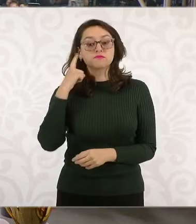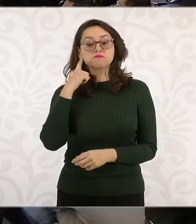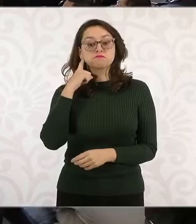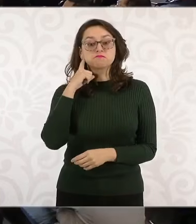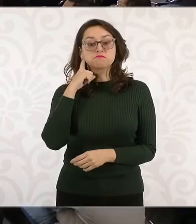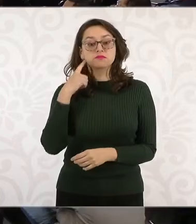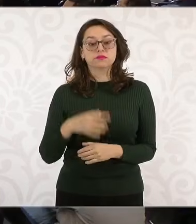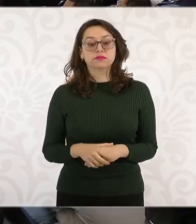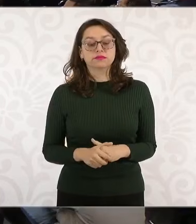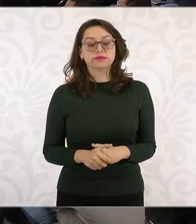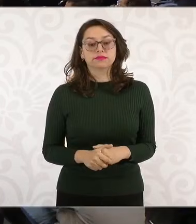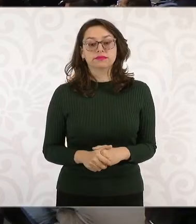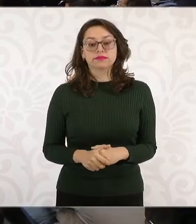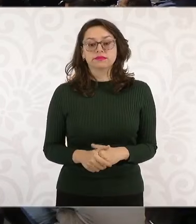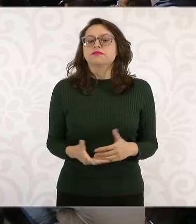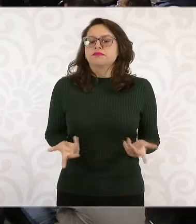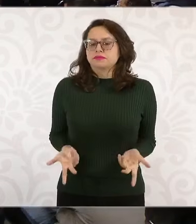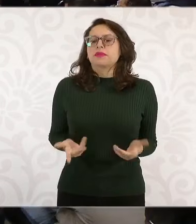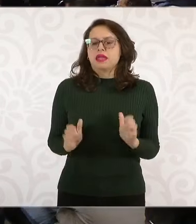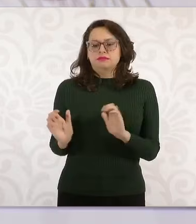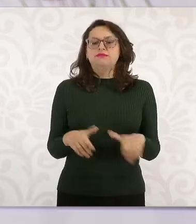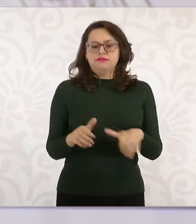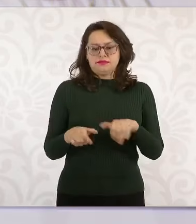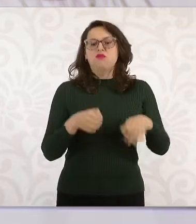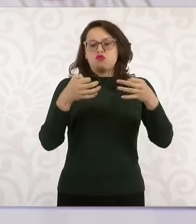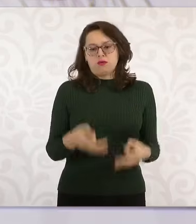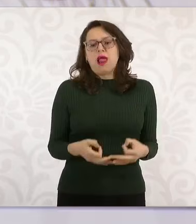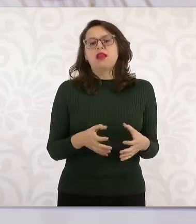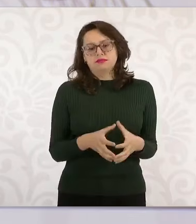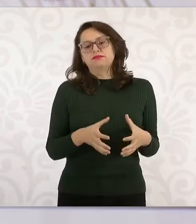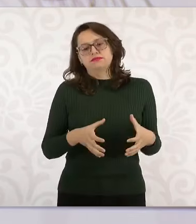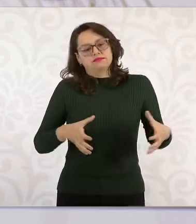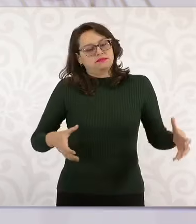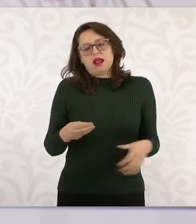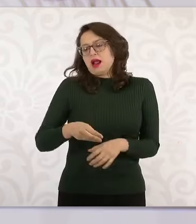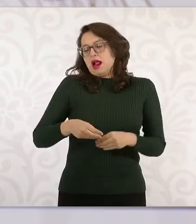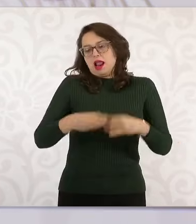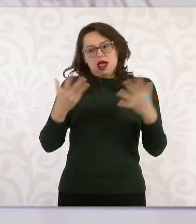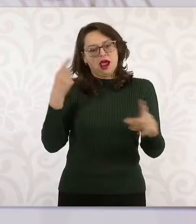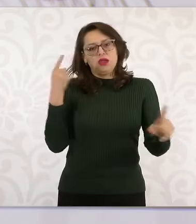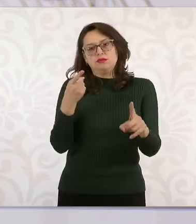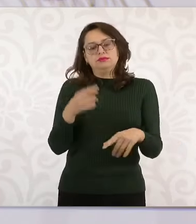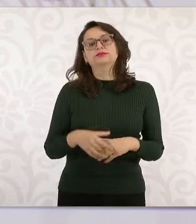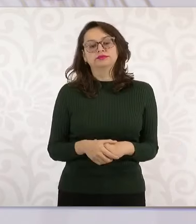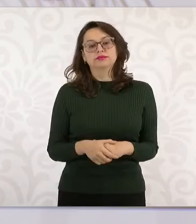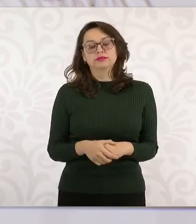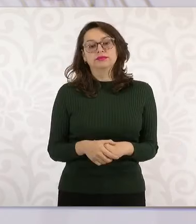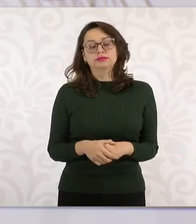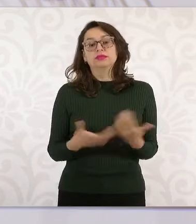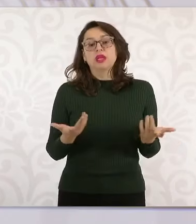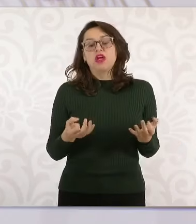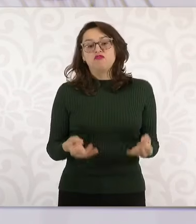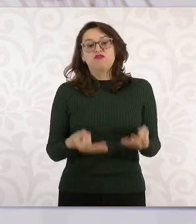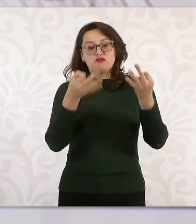que tiene? Sí, aumentar el empleo formal, evidentemente. Y además estamos ampliando la formalidad,